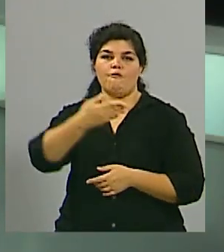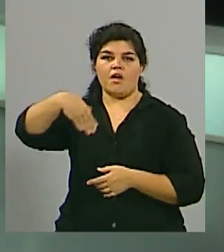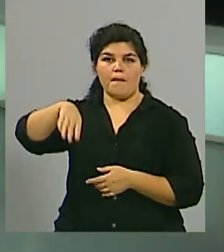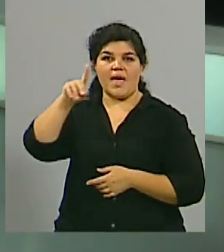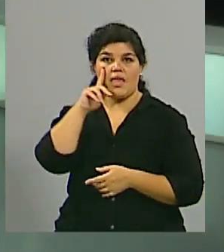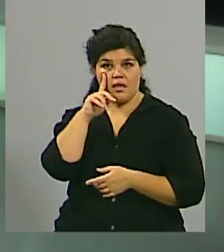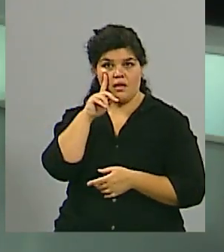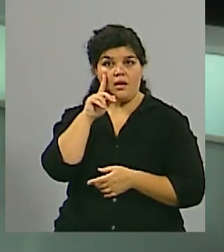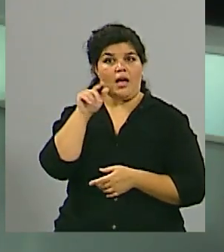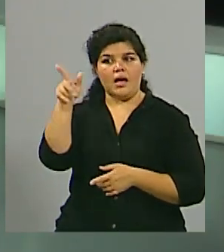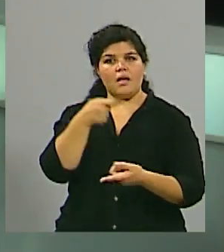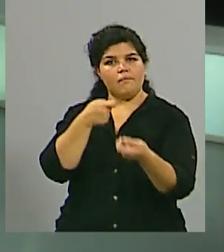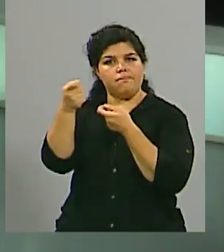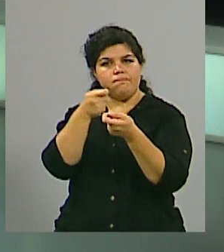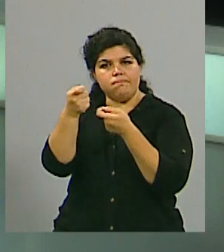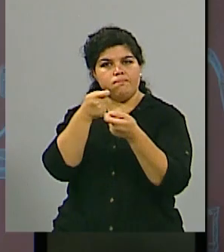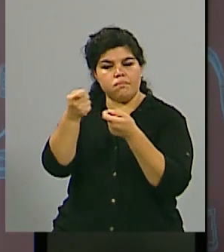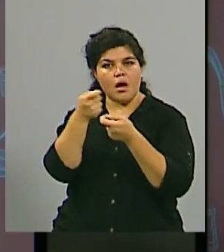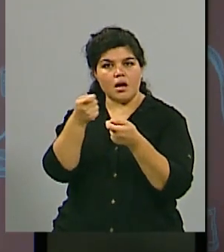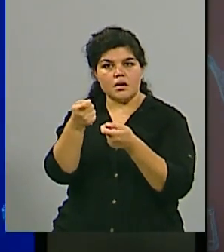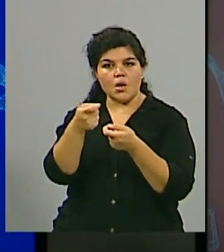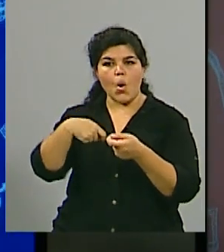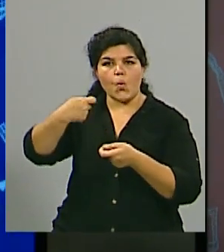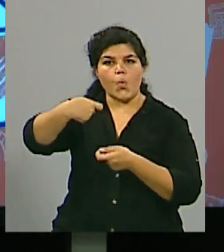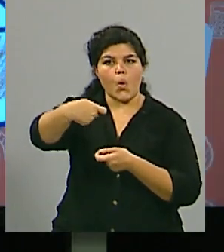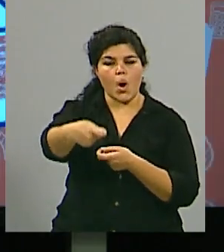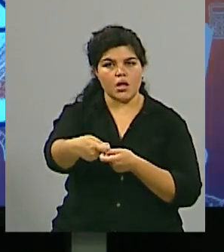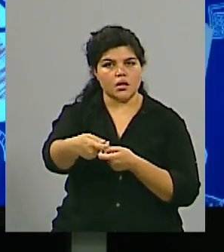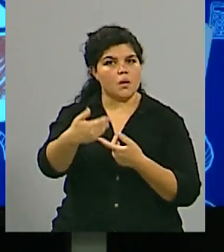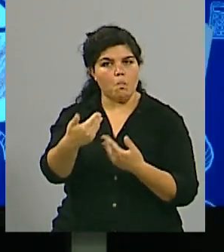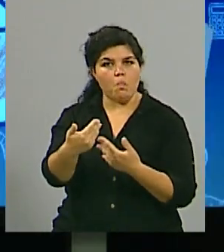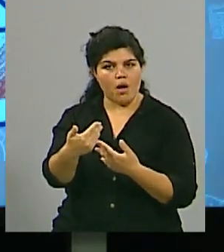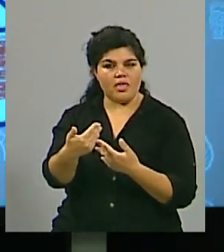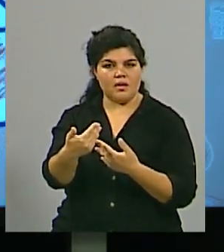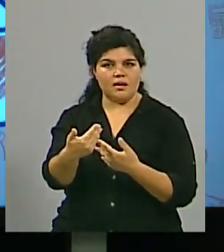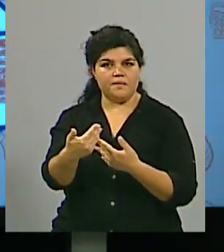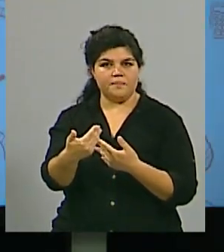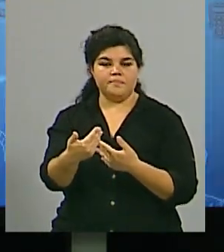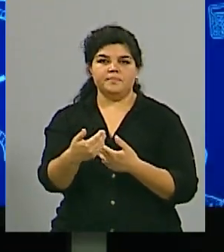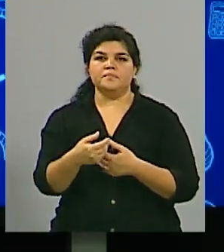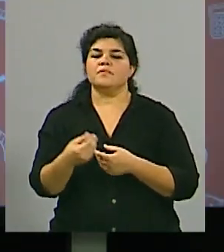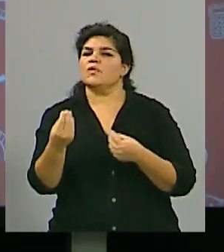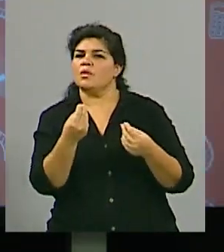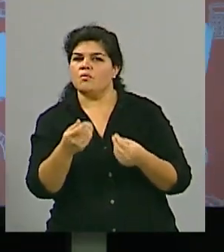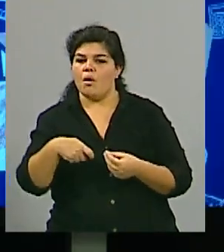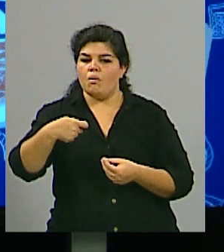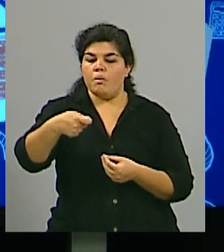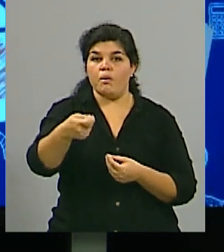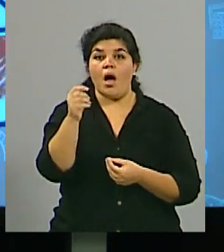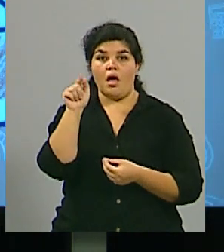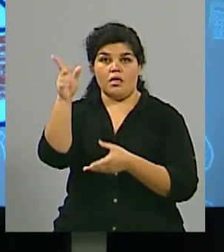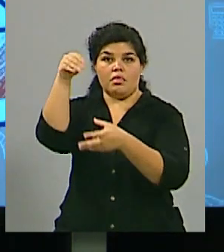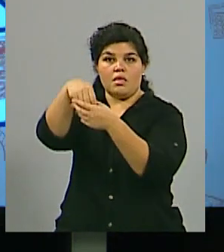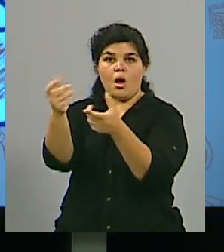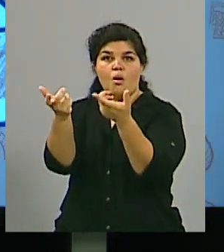las cuotas de votación, las cuotas accionarias, por ende, las cuotas de votación dentro del Consejo del FMI, lo